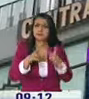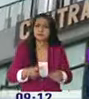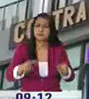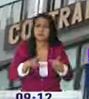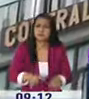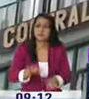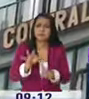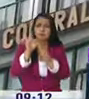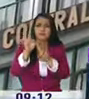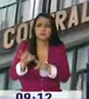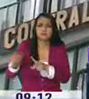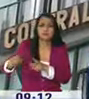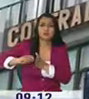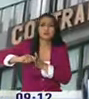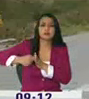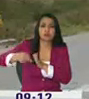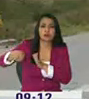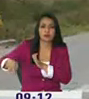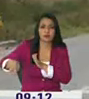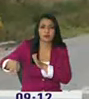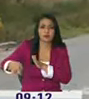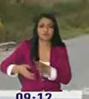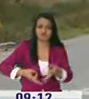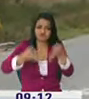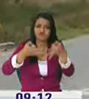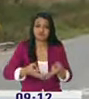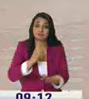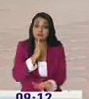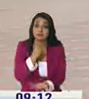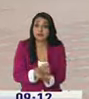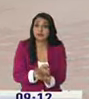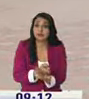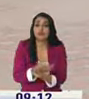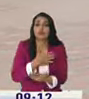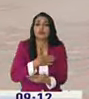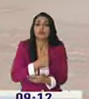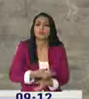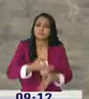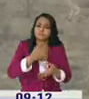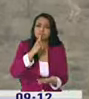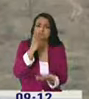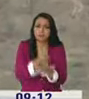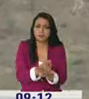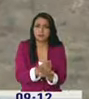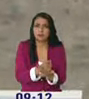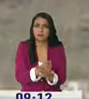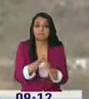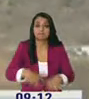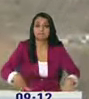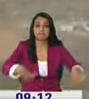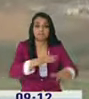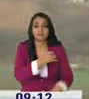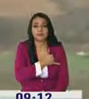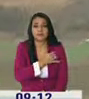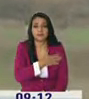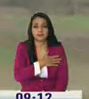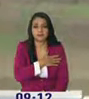realiza la Contraloría General del Estado para constatar cuál es el estado real de la llamada Ciudad del